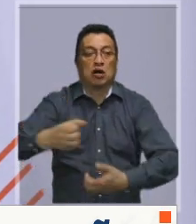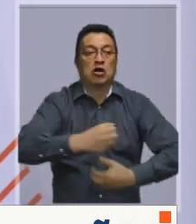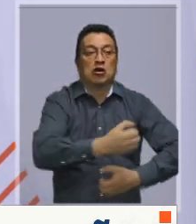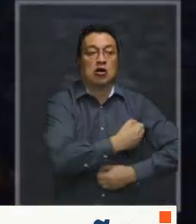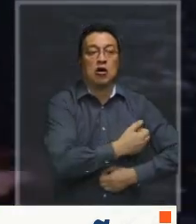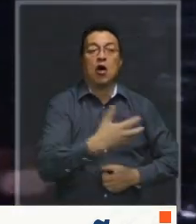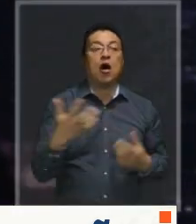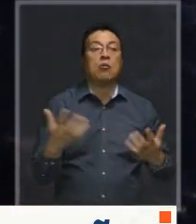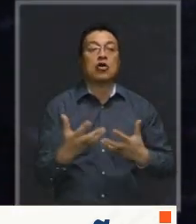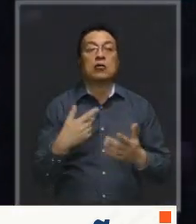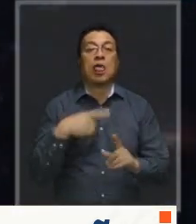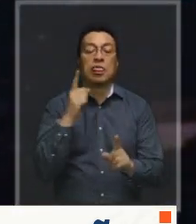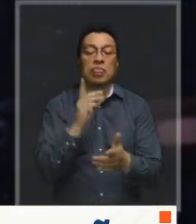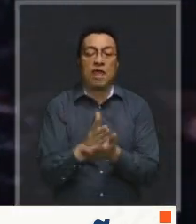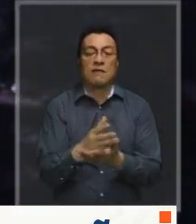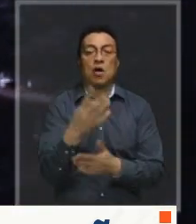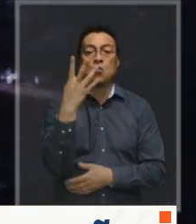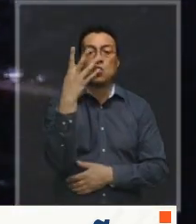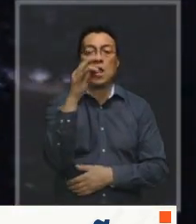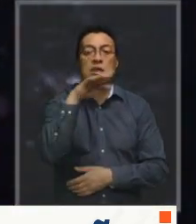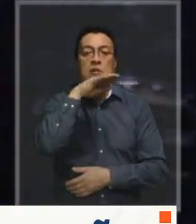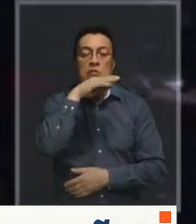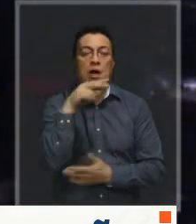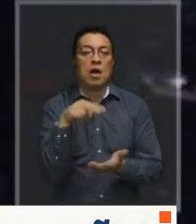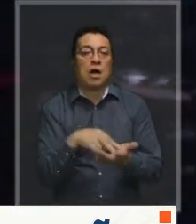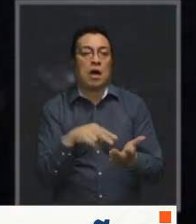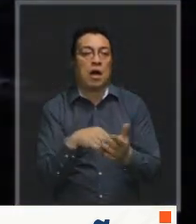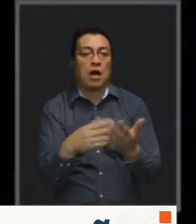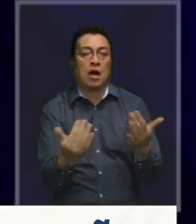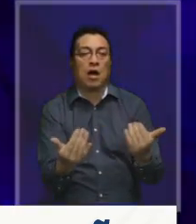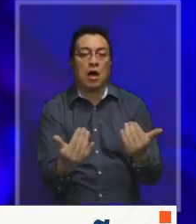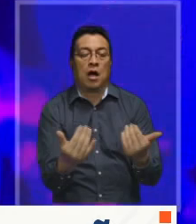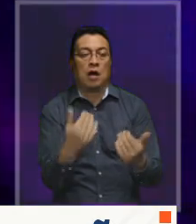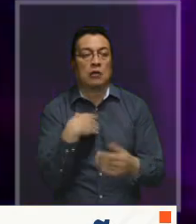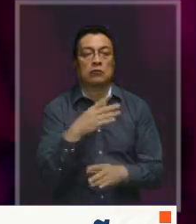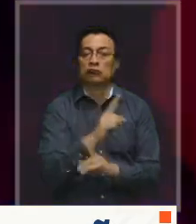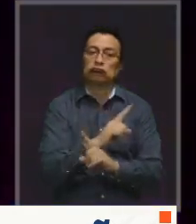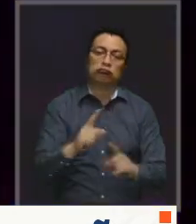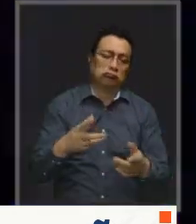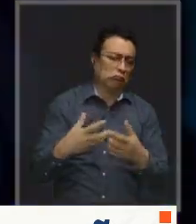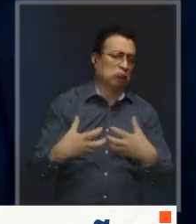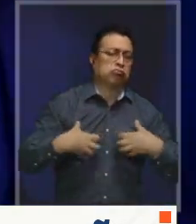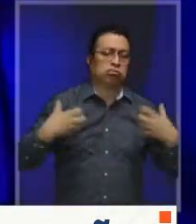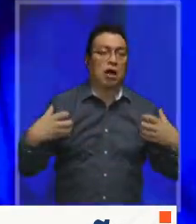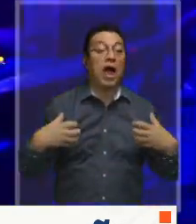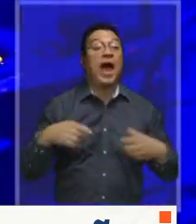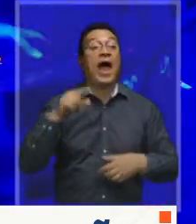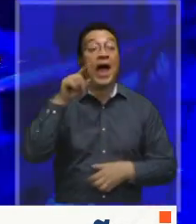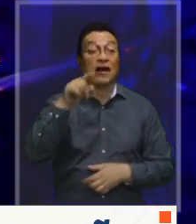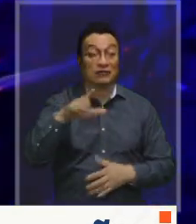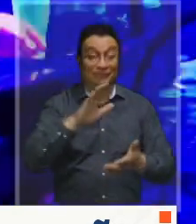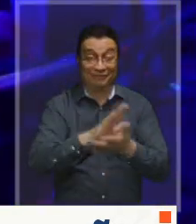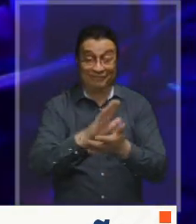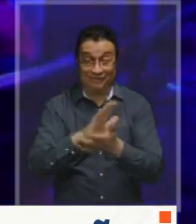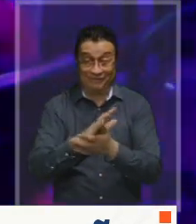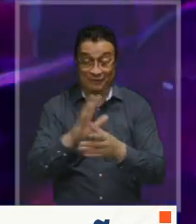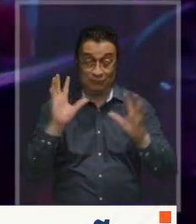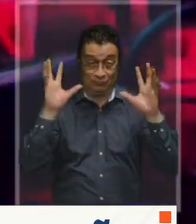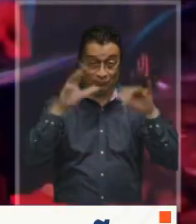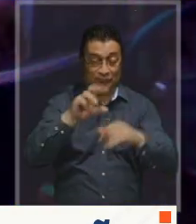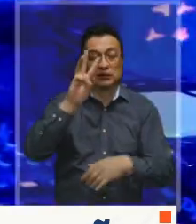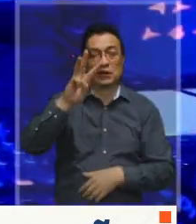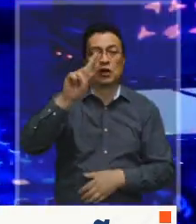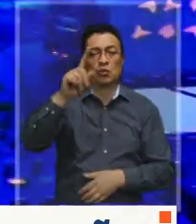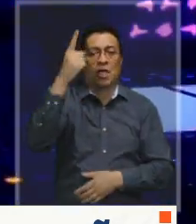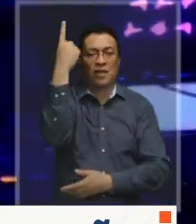porque tuvieron que esperar más de 40 minutos para que los atendieran en la barra. Sin duda, las celebraciones se toman los 31 de